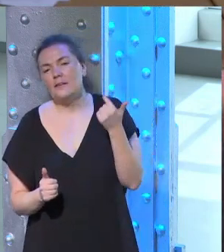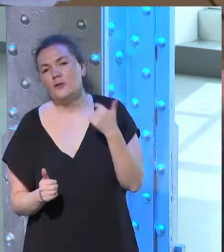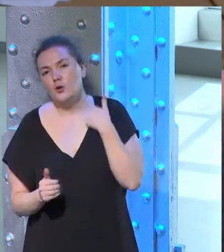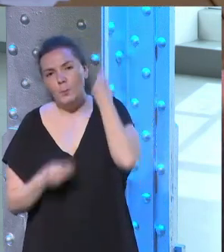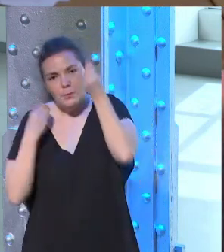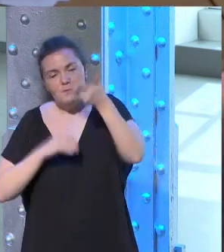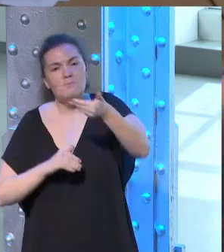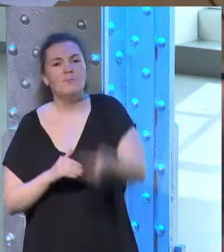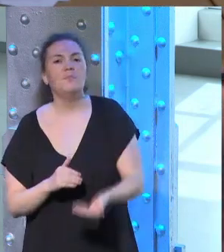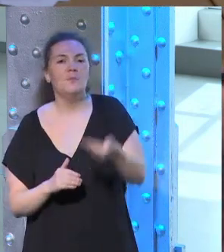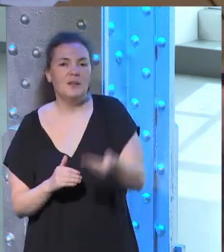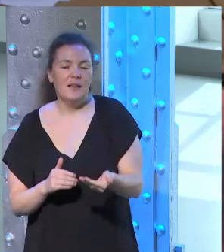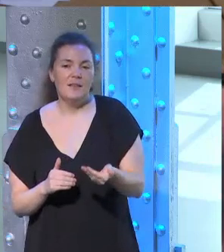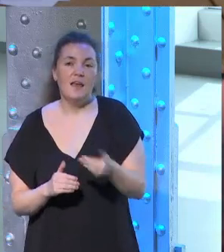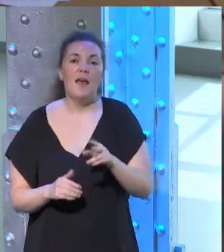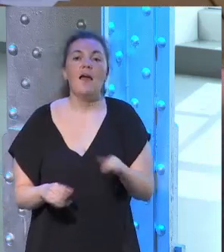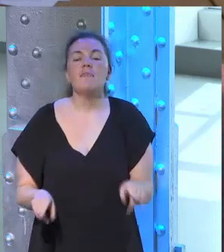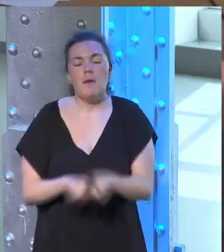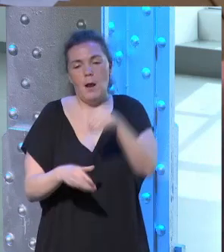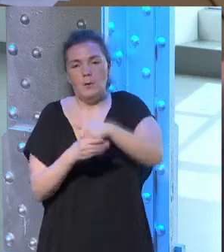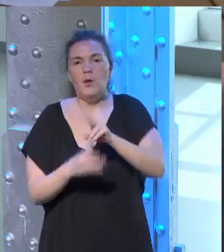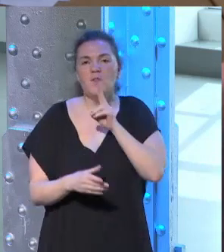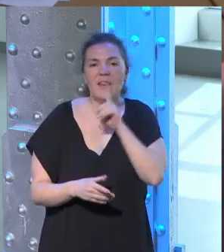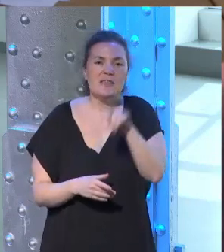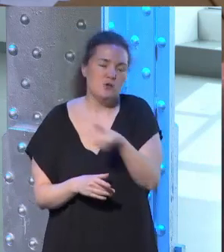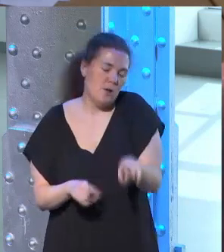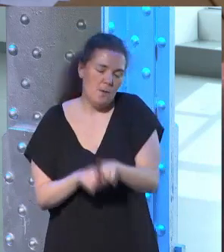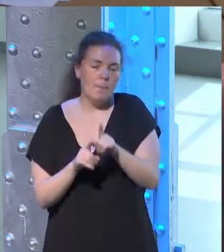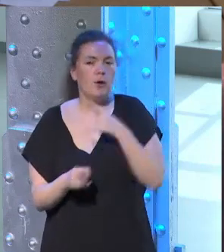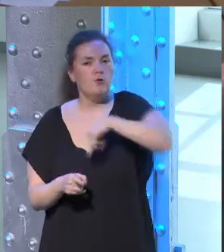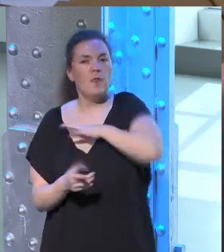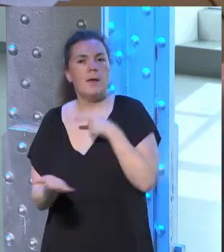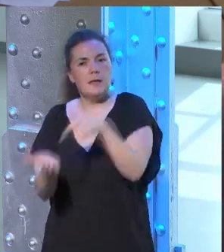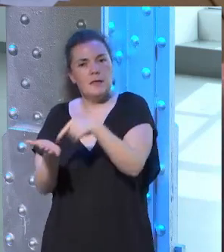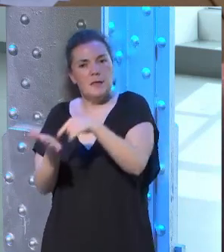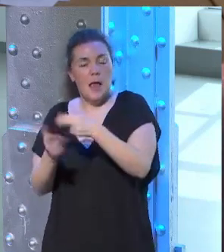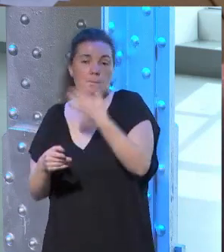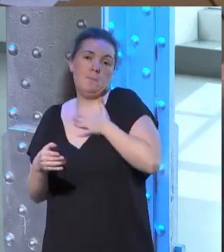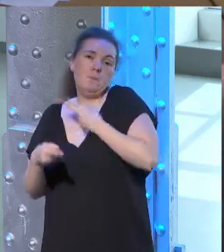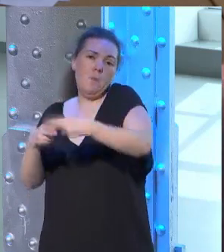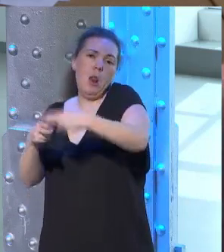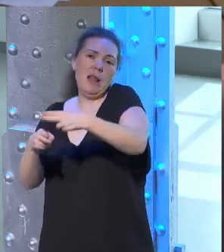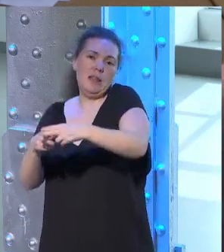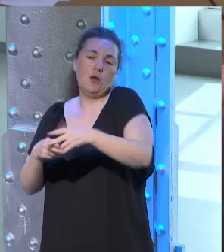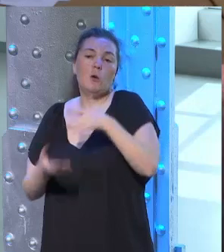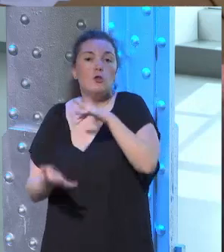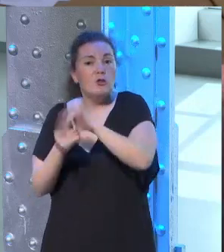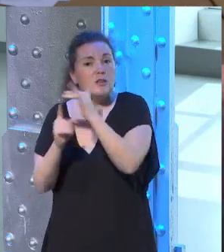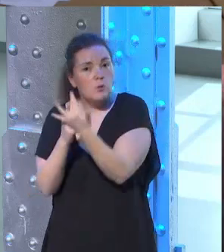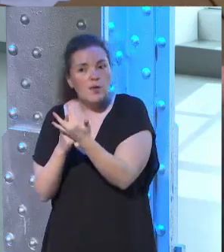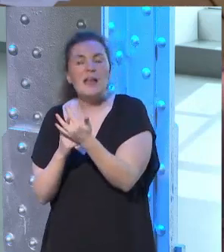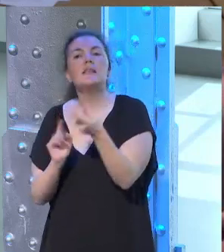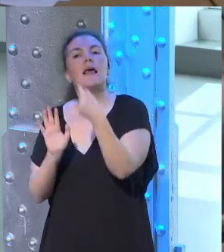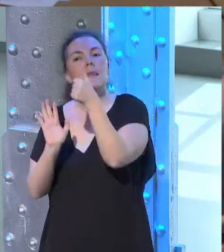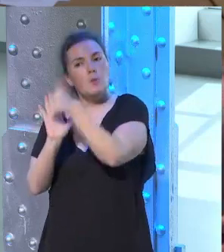yo creo que es importante, verde o no verde, que reclamemos a nuestros políticos cuando llega el momento que este tema esté en el programa